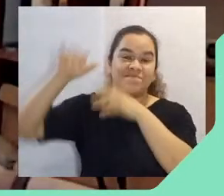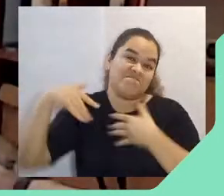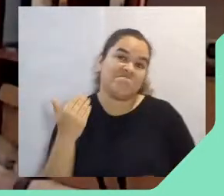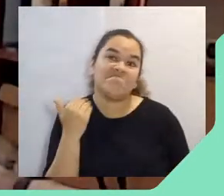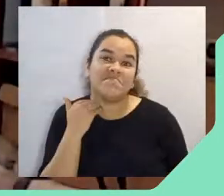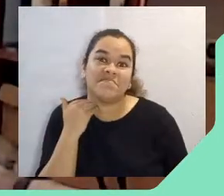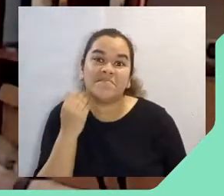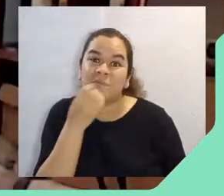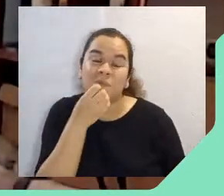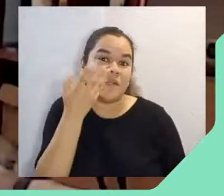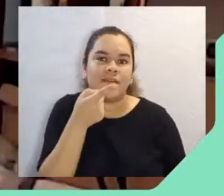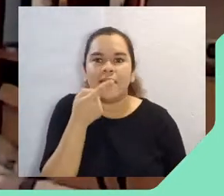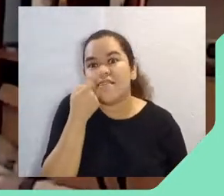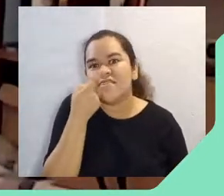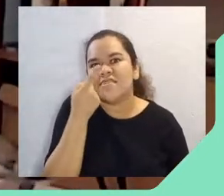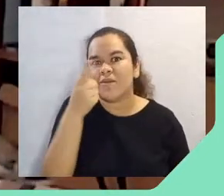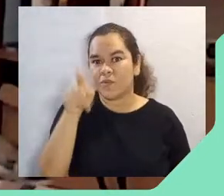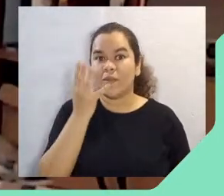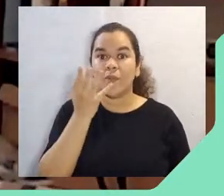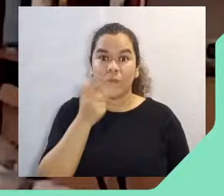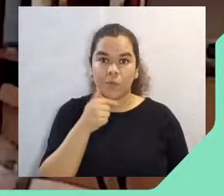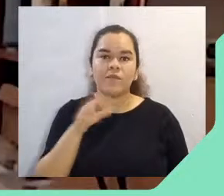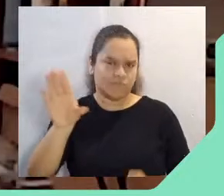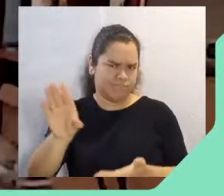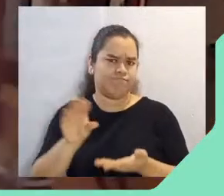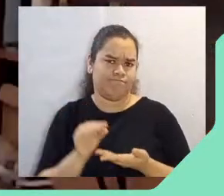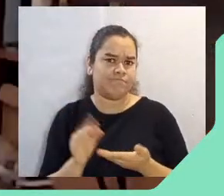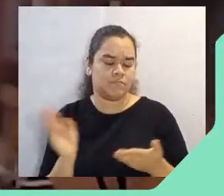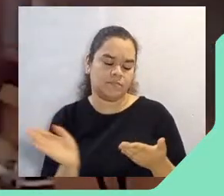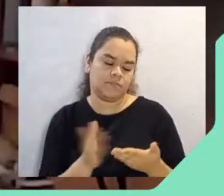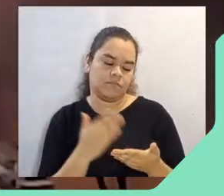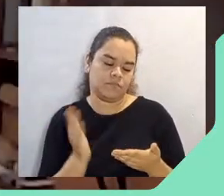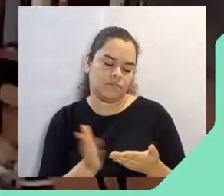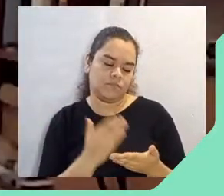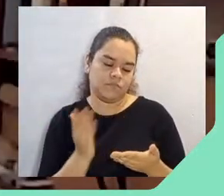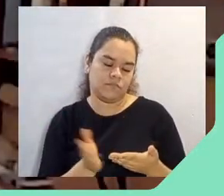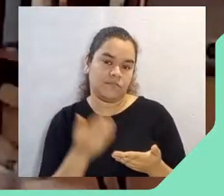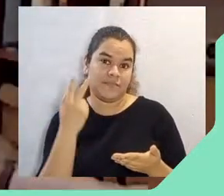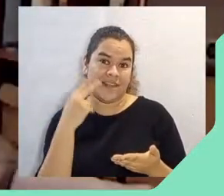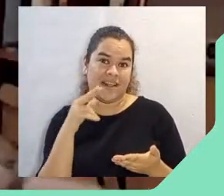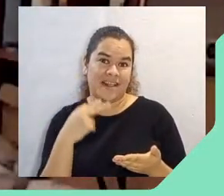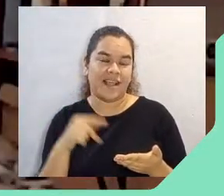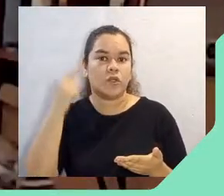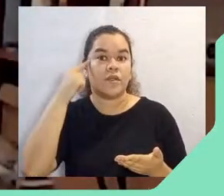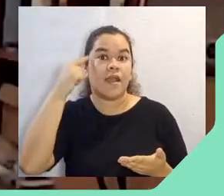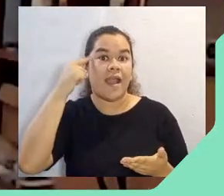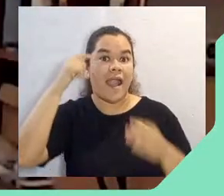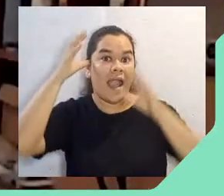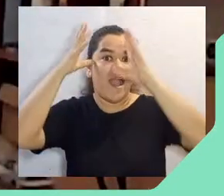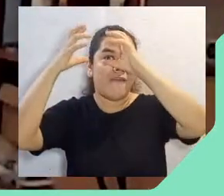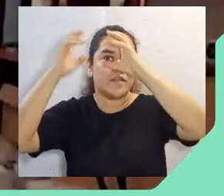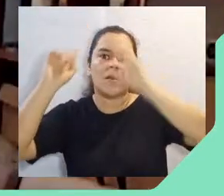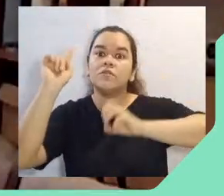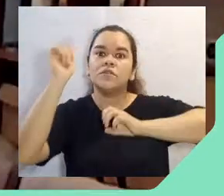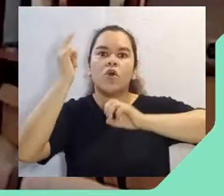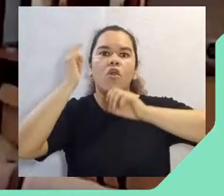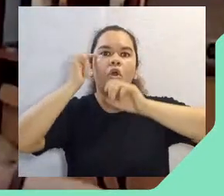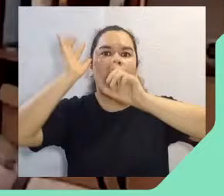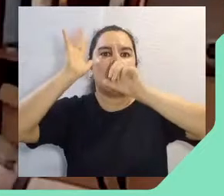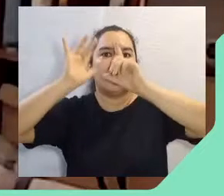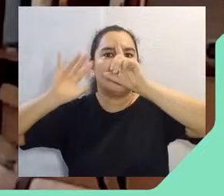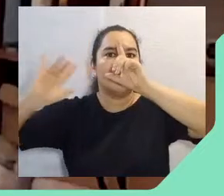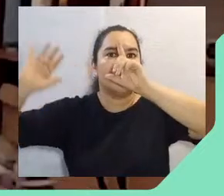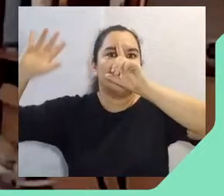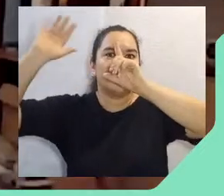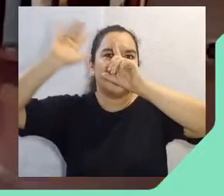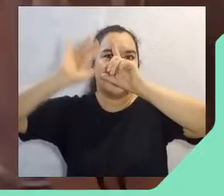sea interesante, que les haga hacer el bocho, por así decirlo, y que les permita